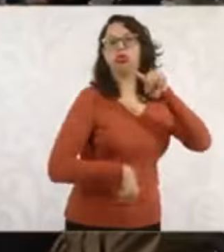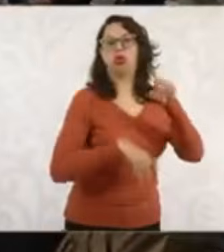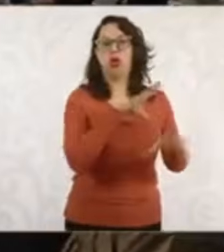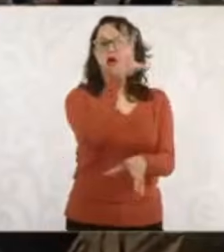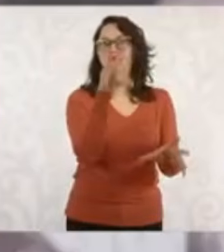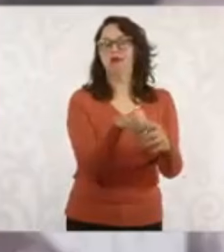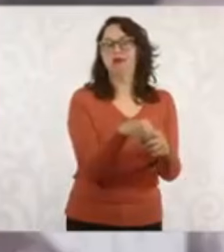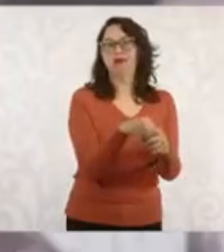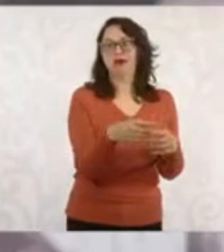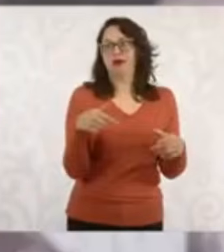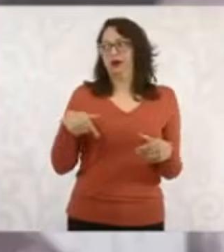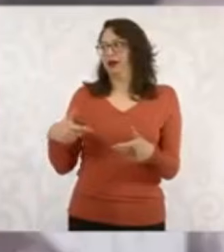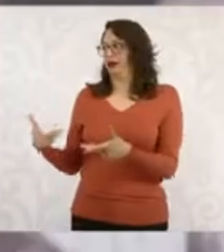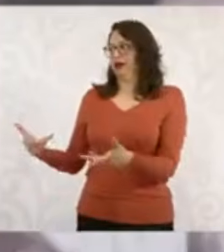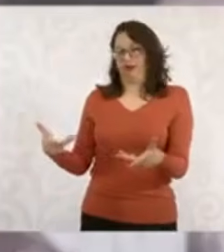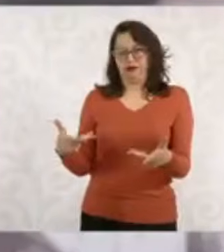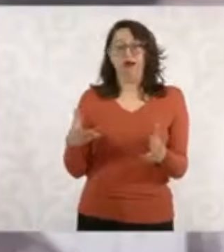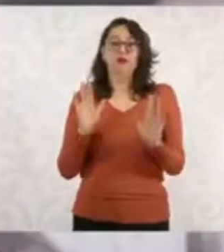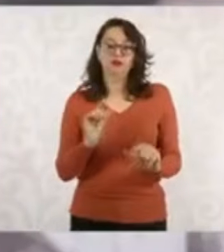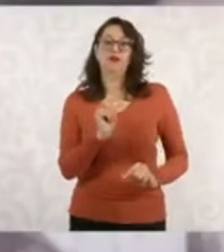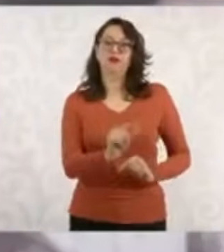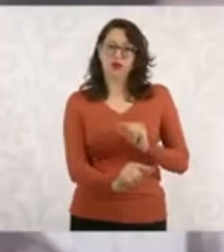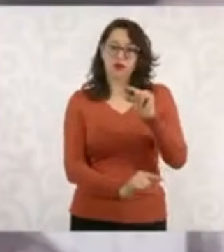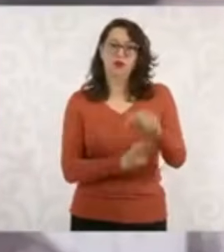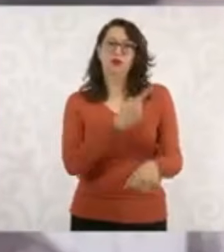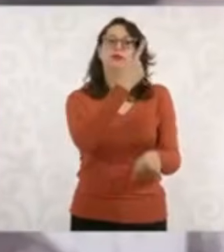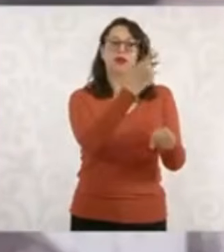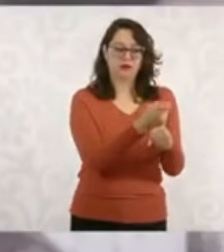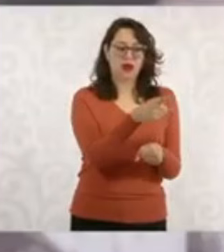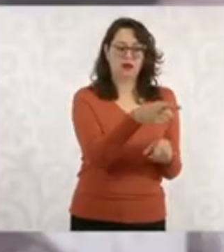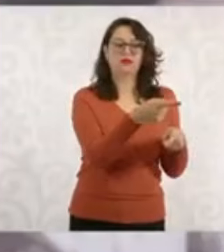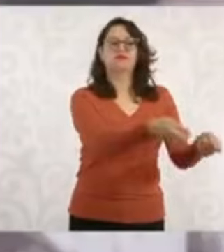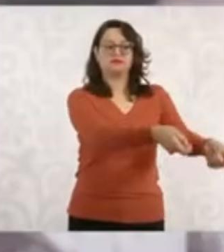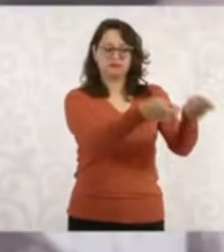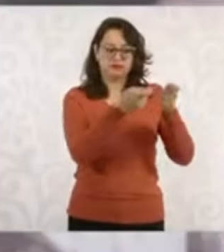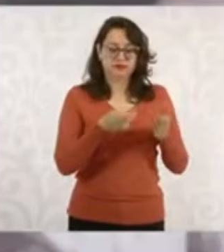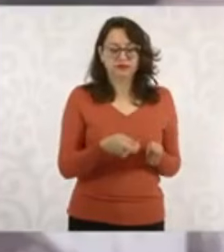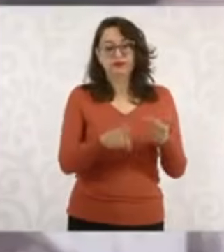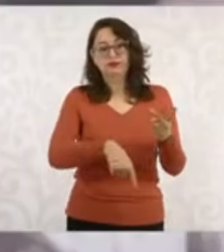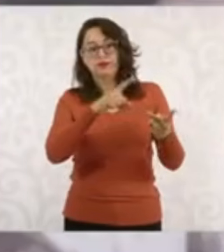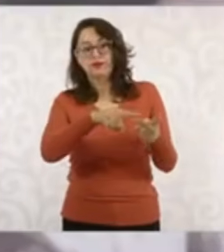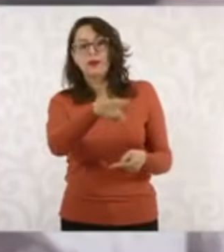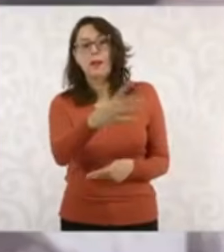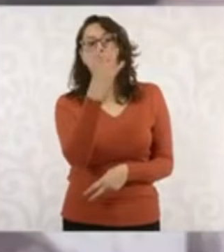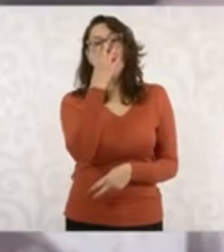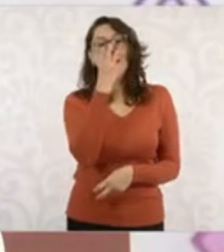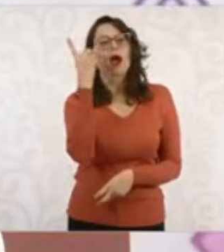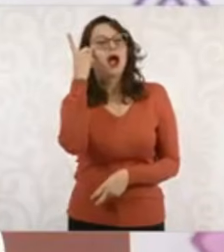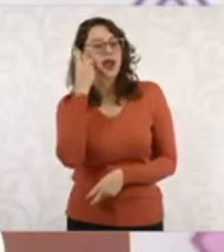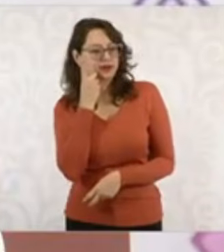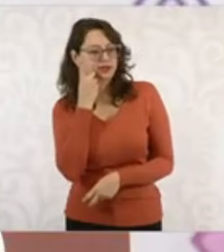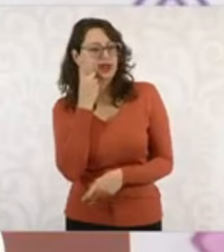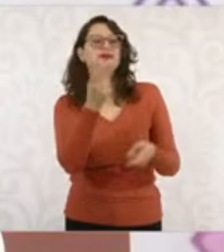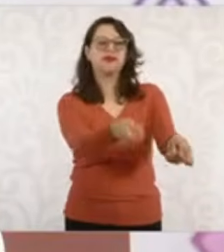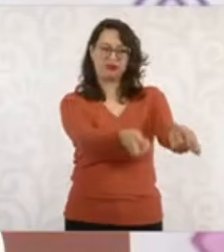fue todo el área de anestesia, estamos ahora culminando